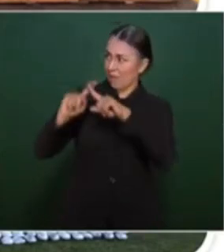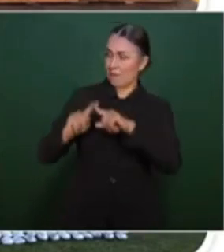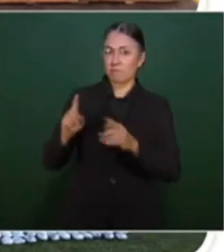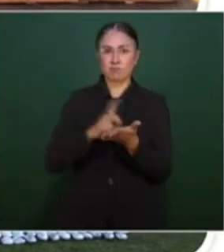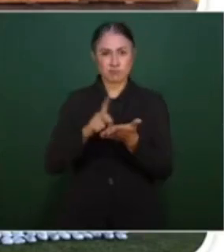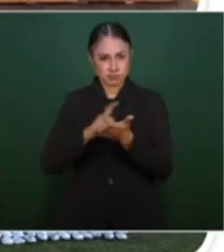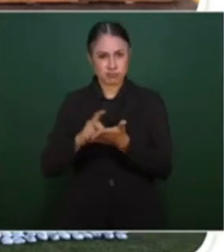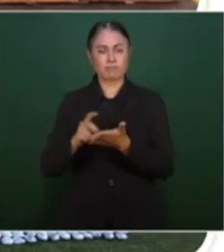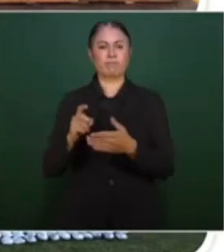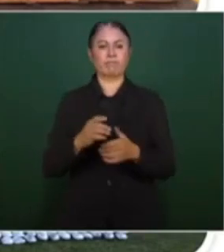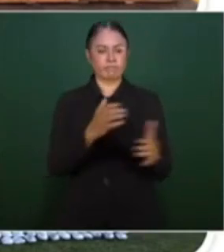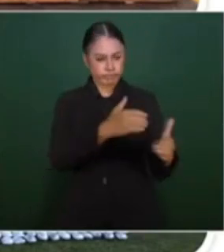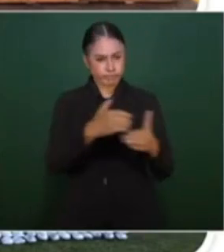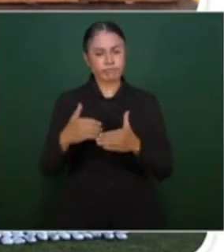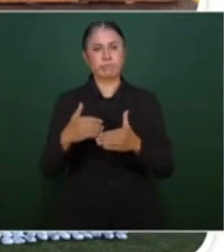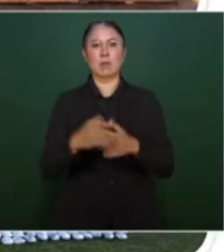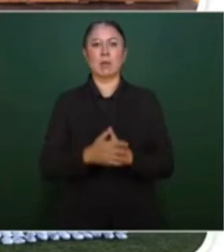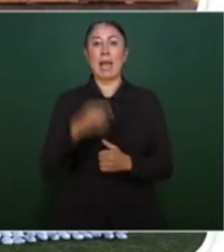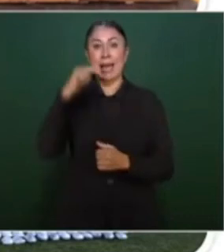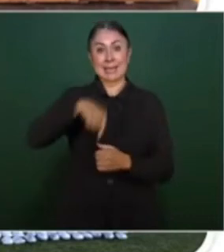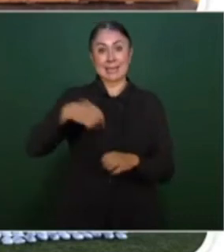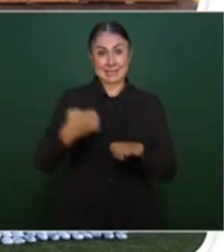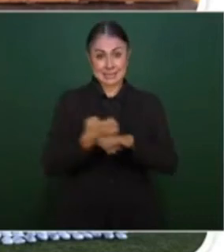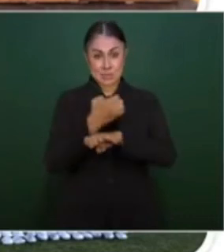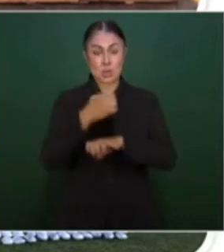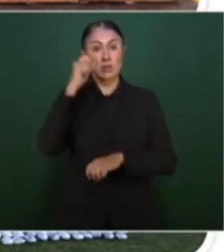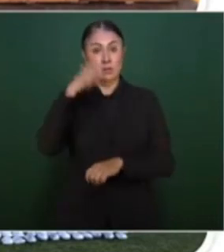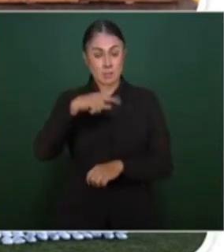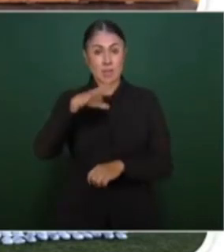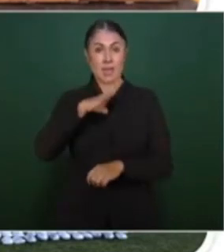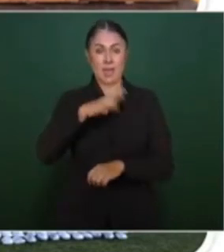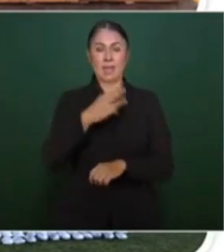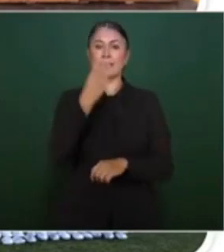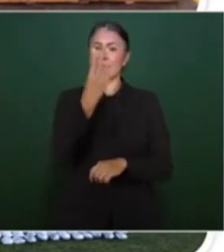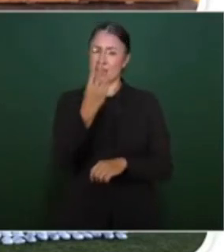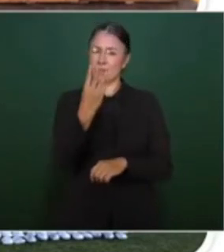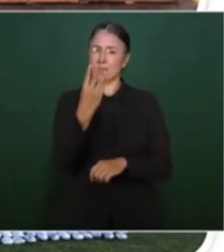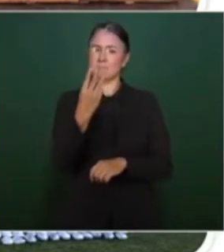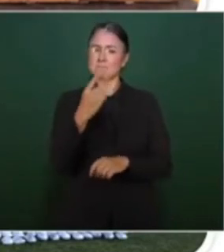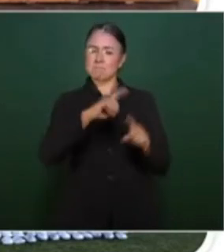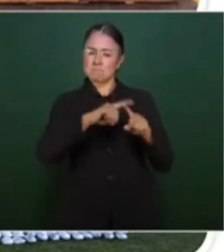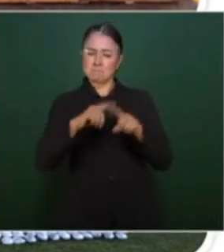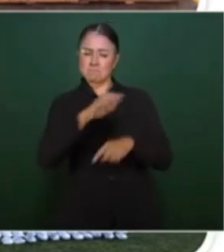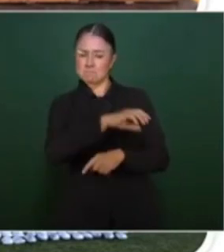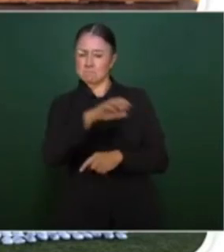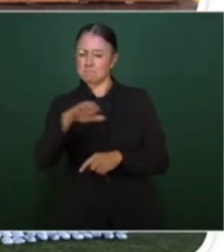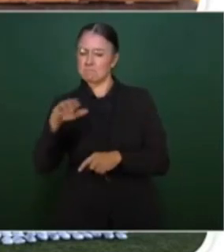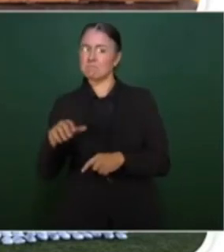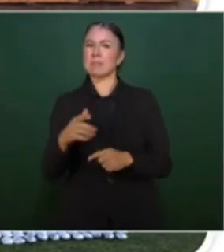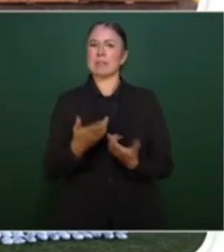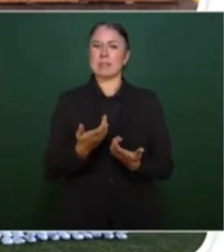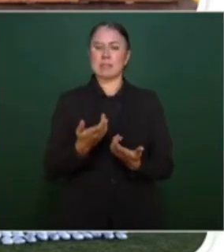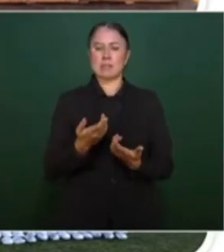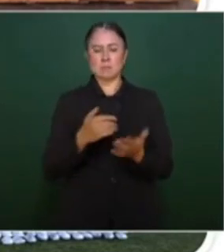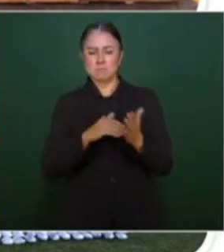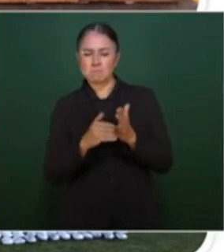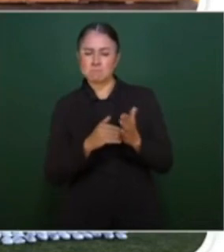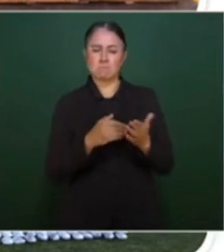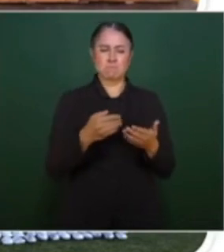El Estado también cuenta con 3 instalaciones estratégicas, son de Comisión Federal de Electricidad.